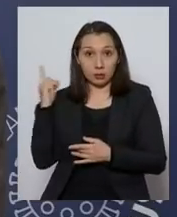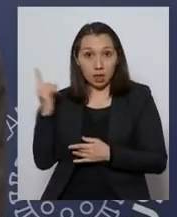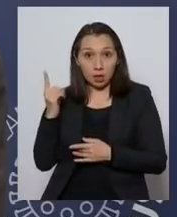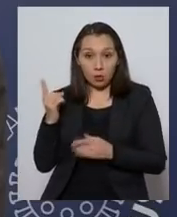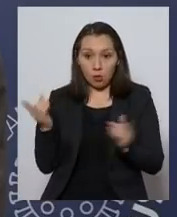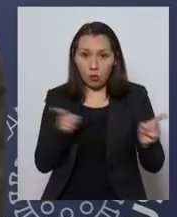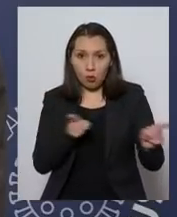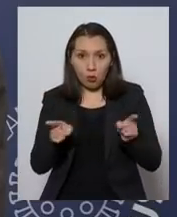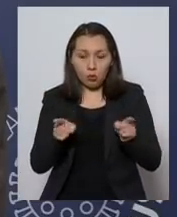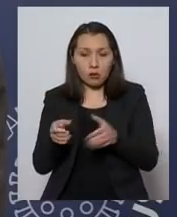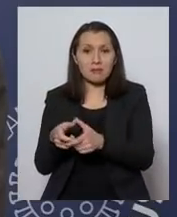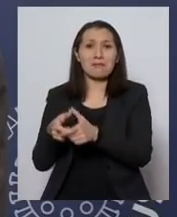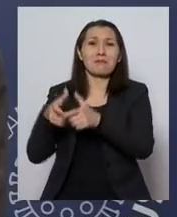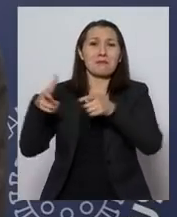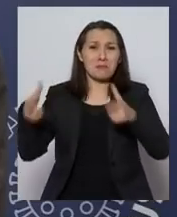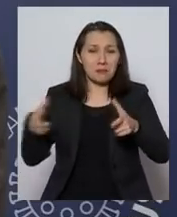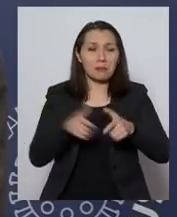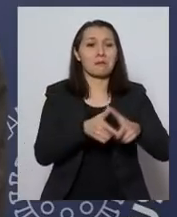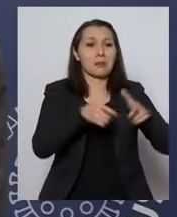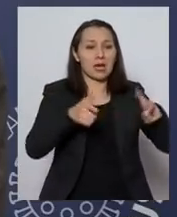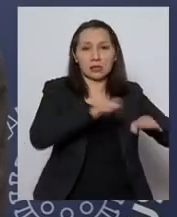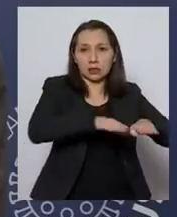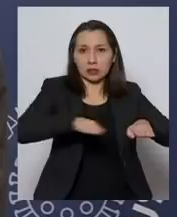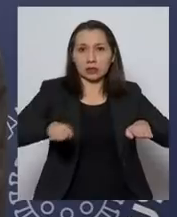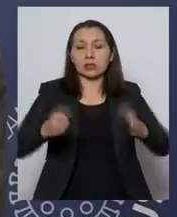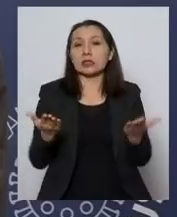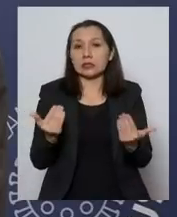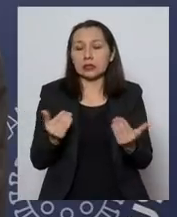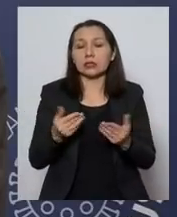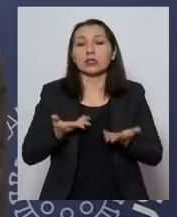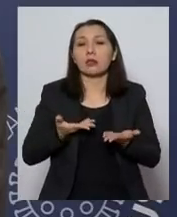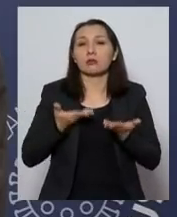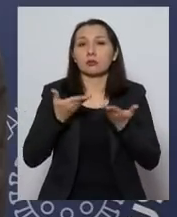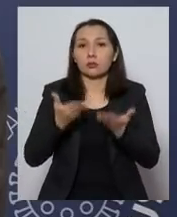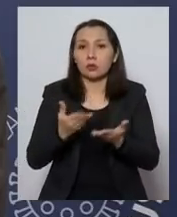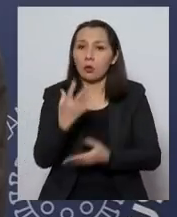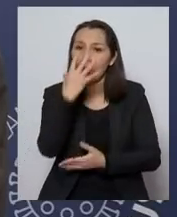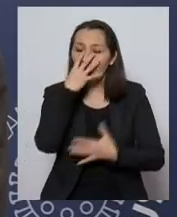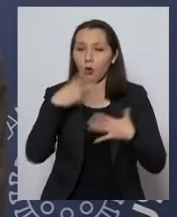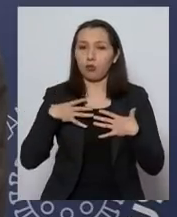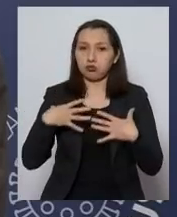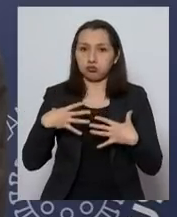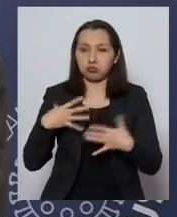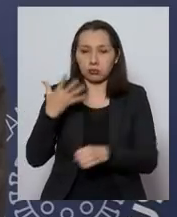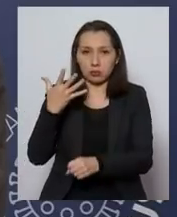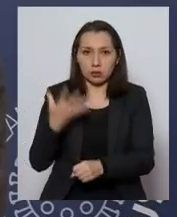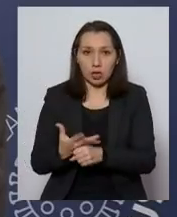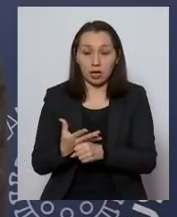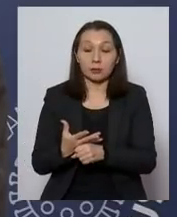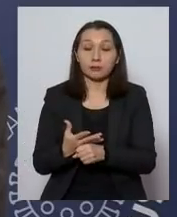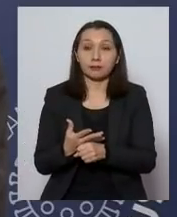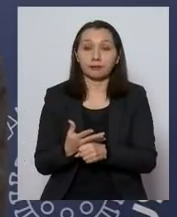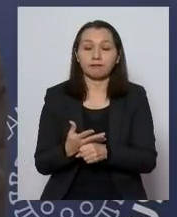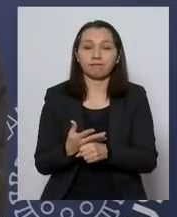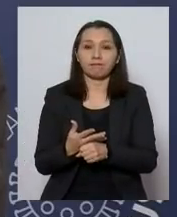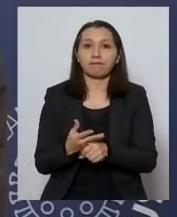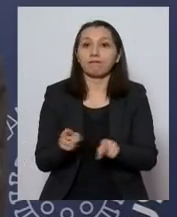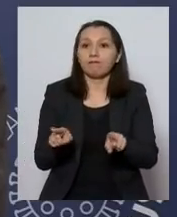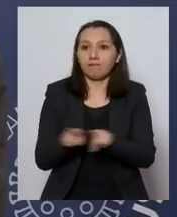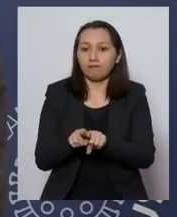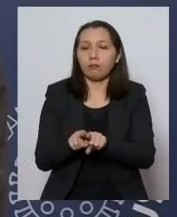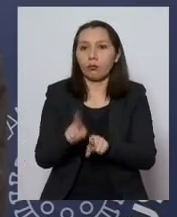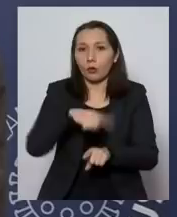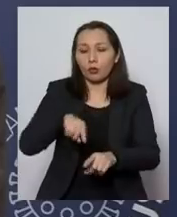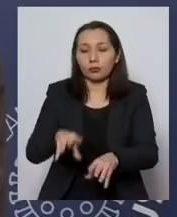privado aumente la oferta de camas y respiradores. Es así como